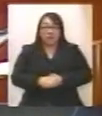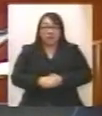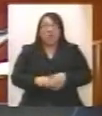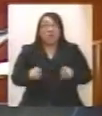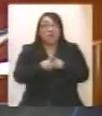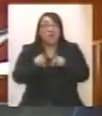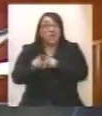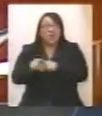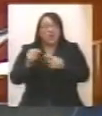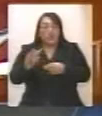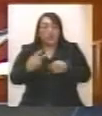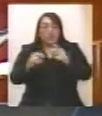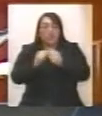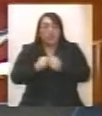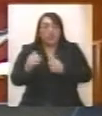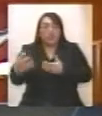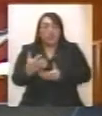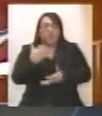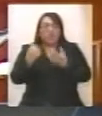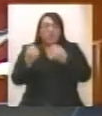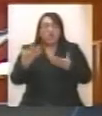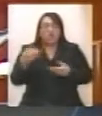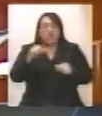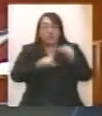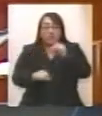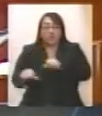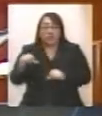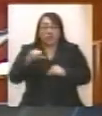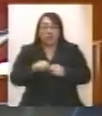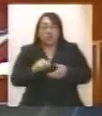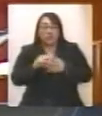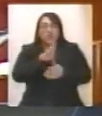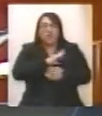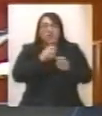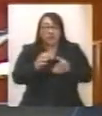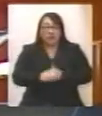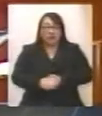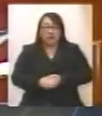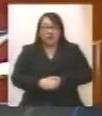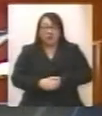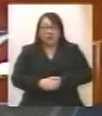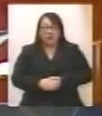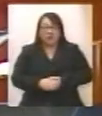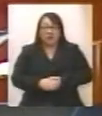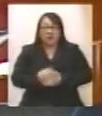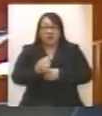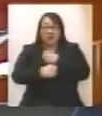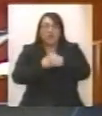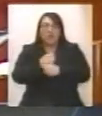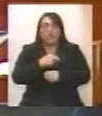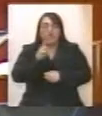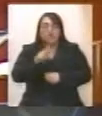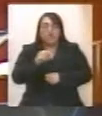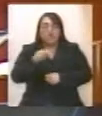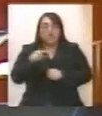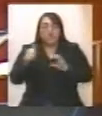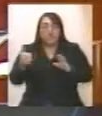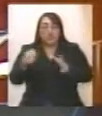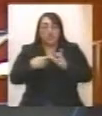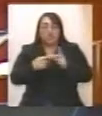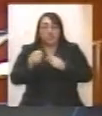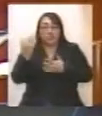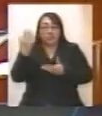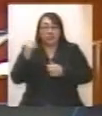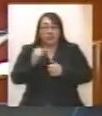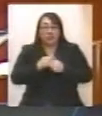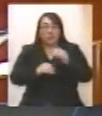Asimismo, se incrementará el decomiso de insumos y productos químicos fiscalizados. Para el año 2016 esperamos